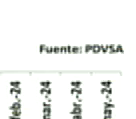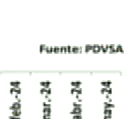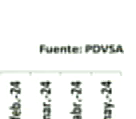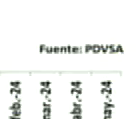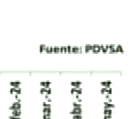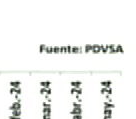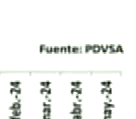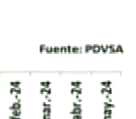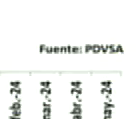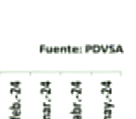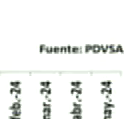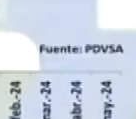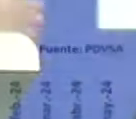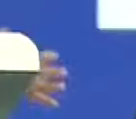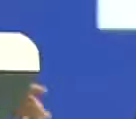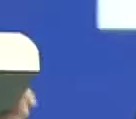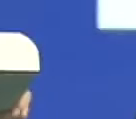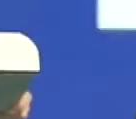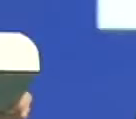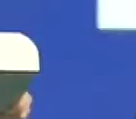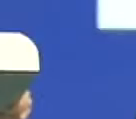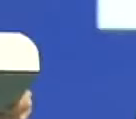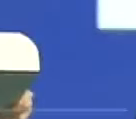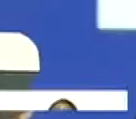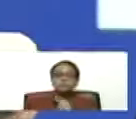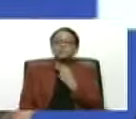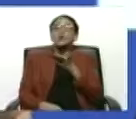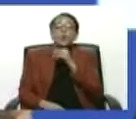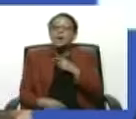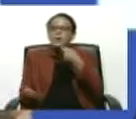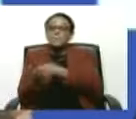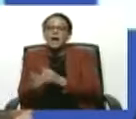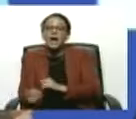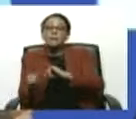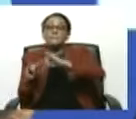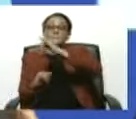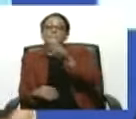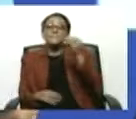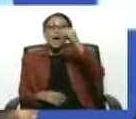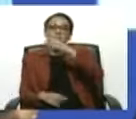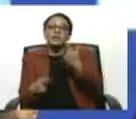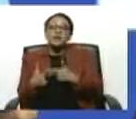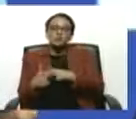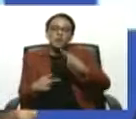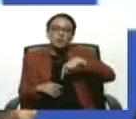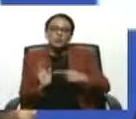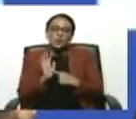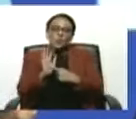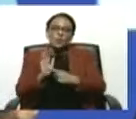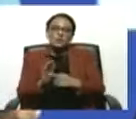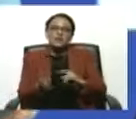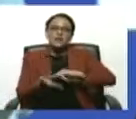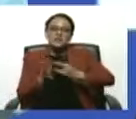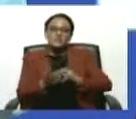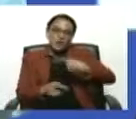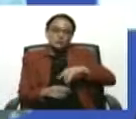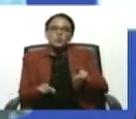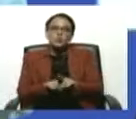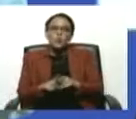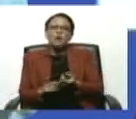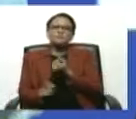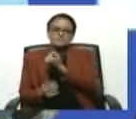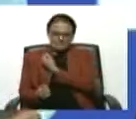a sanciones. Así que esa cifra que se está demostrando allí también demuestra un gran esfuerzo que hacen